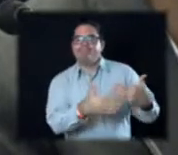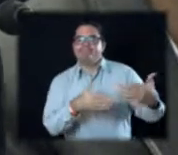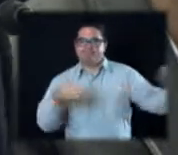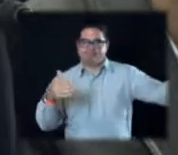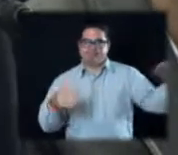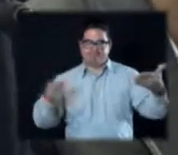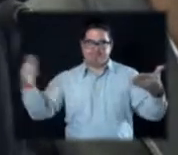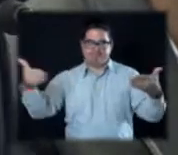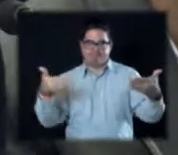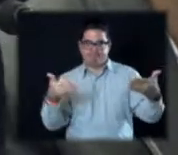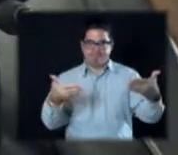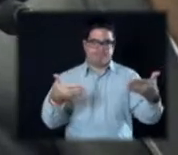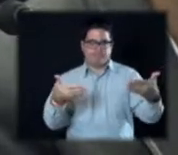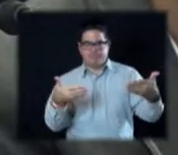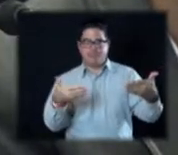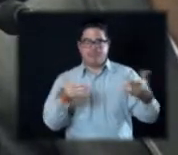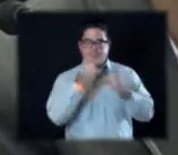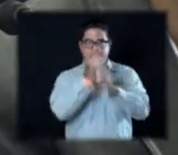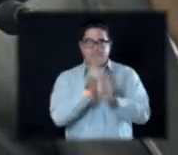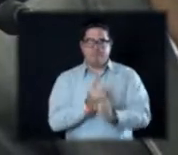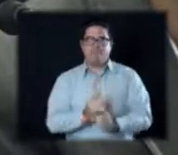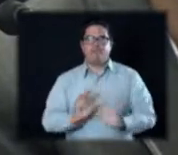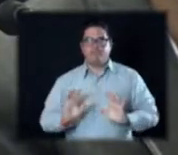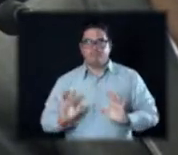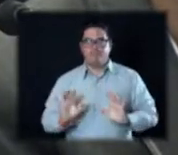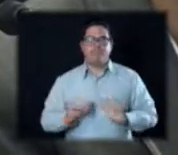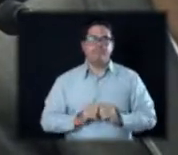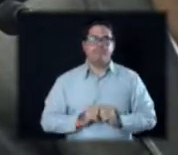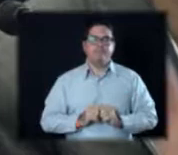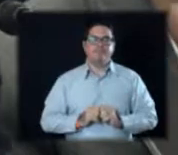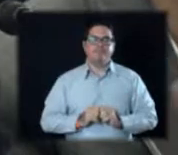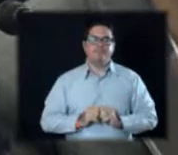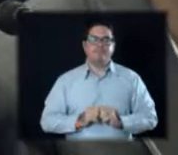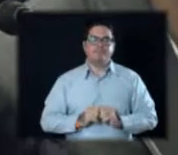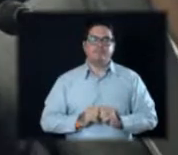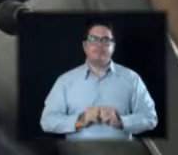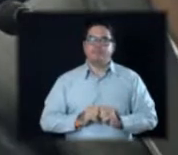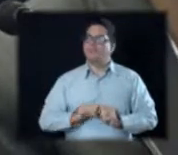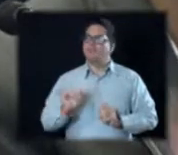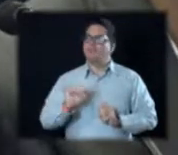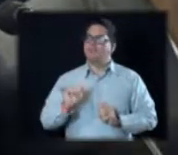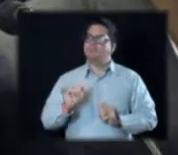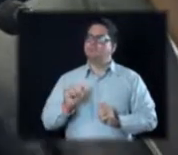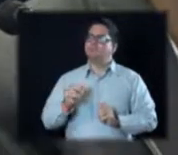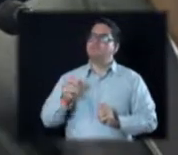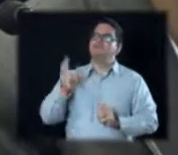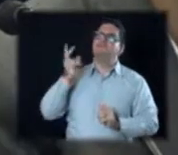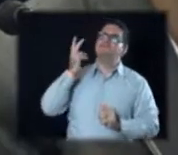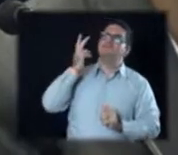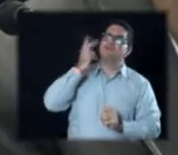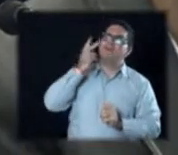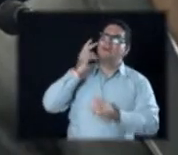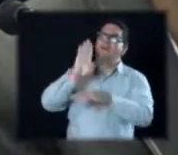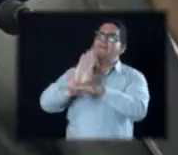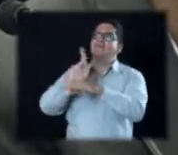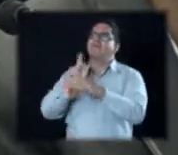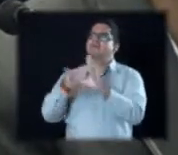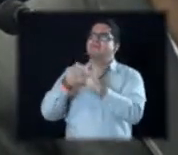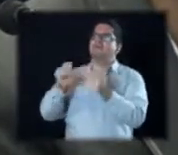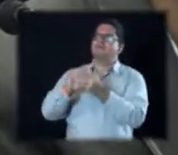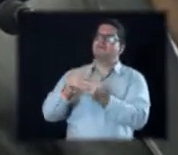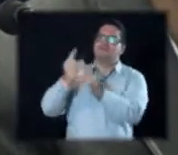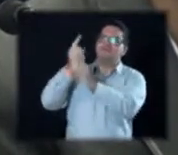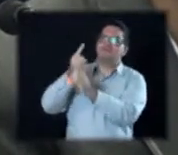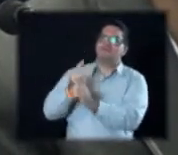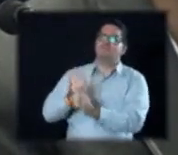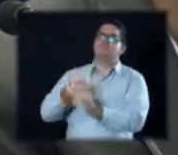para confirmar y validar la información que las agencias nos dan. Y nosotros solicitamos una confirmación